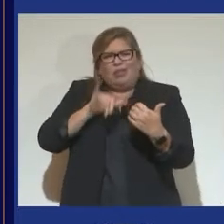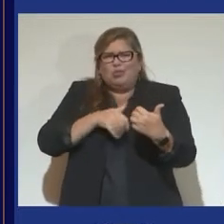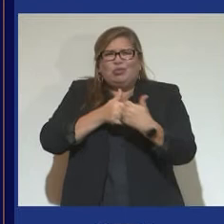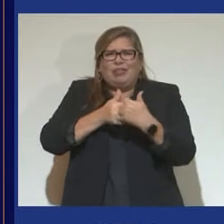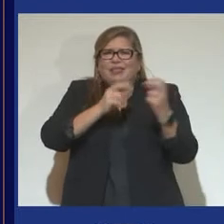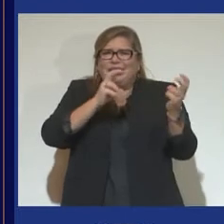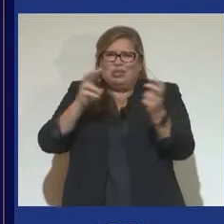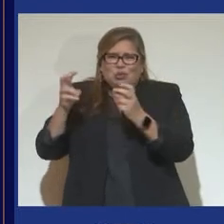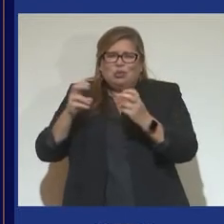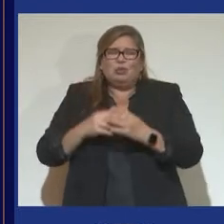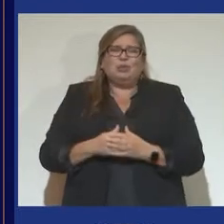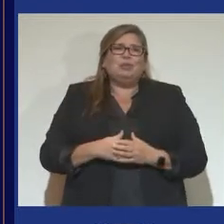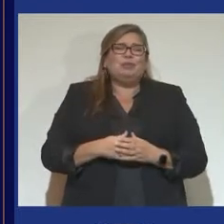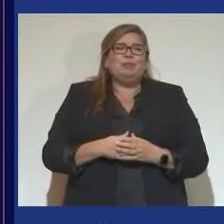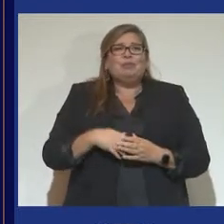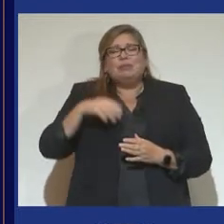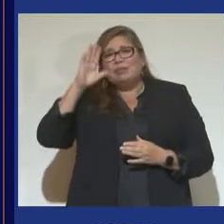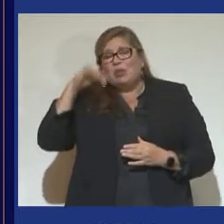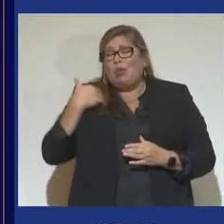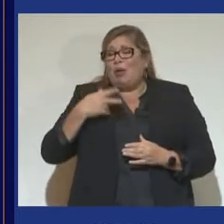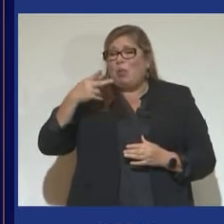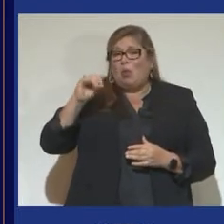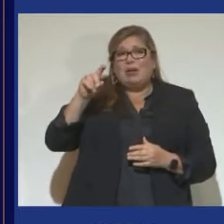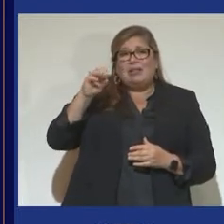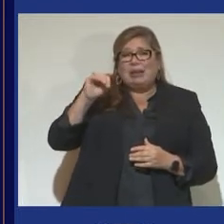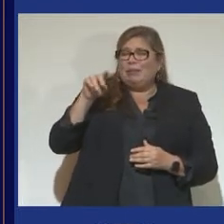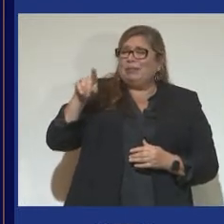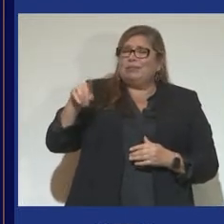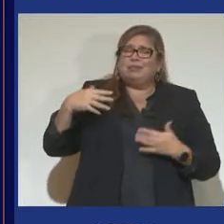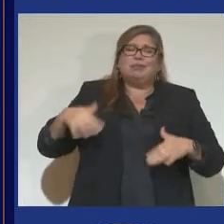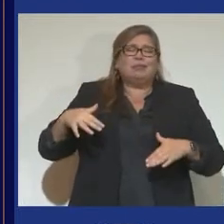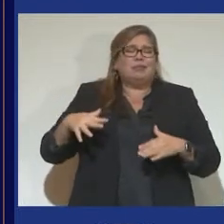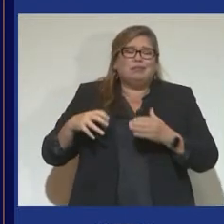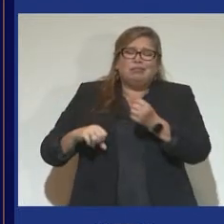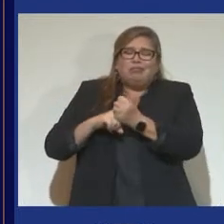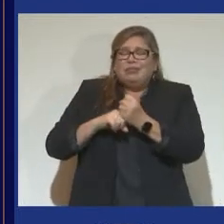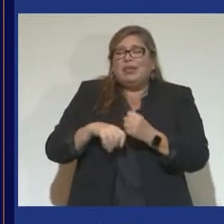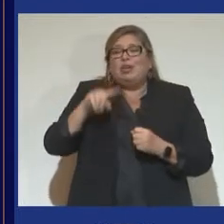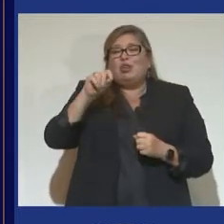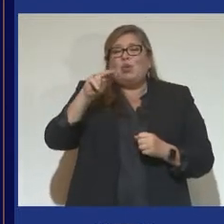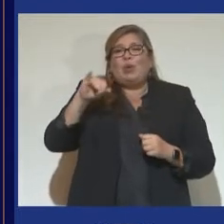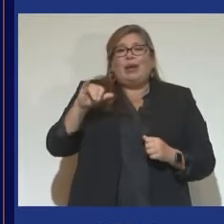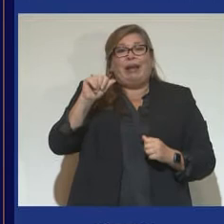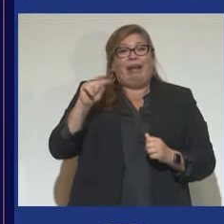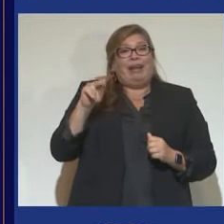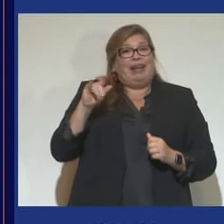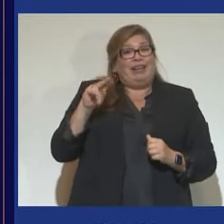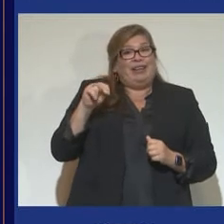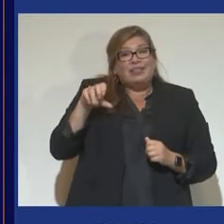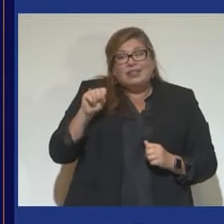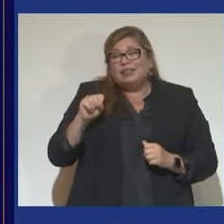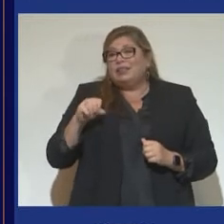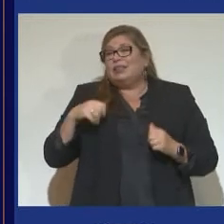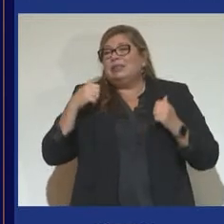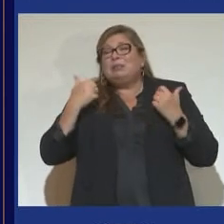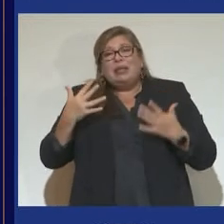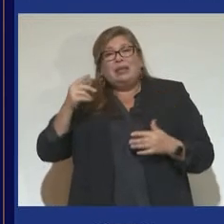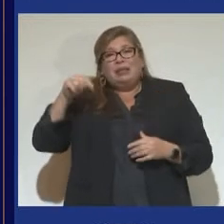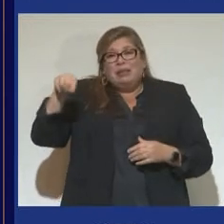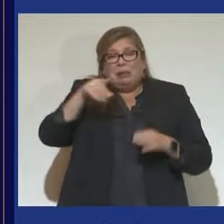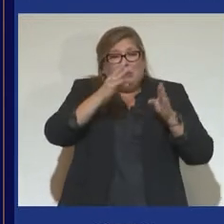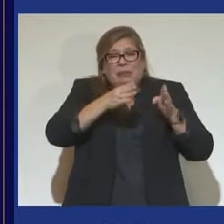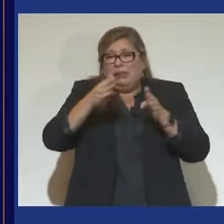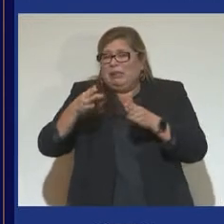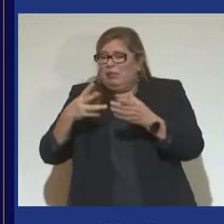arreglar estas situaciones y nuestros líderes estonia quiénes y otra gente